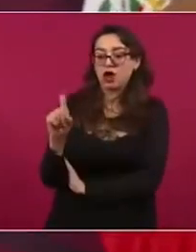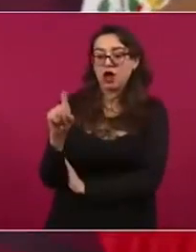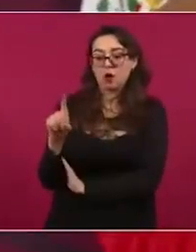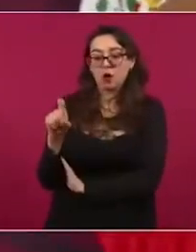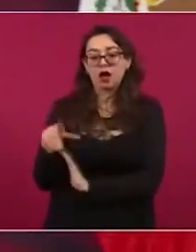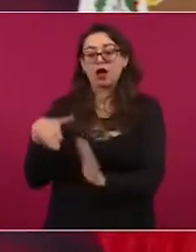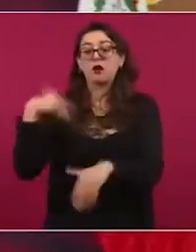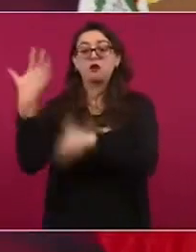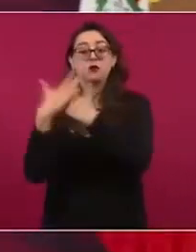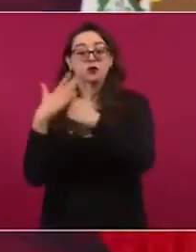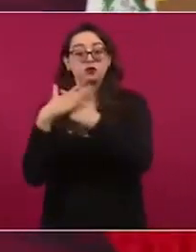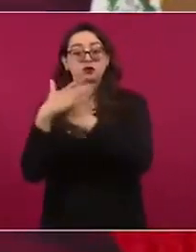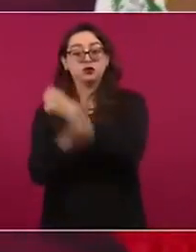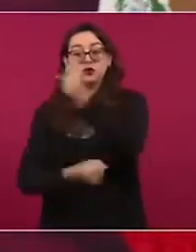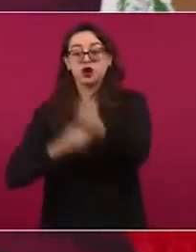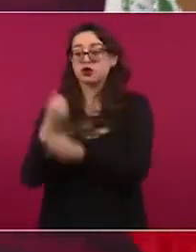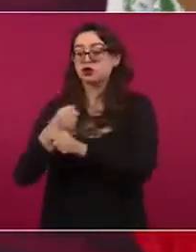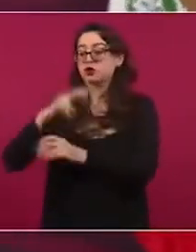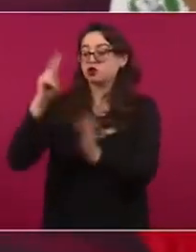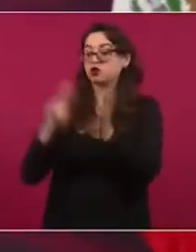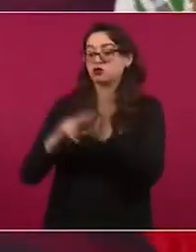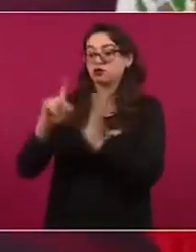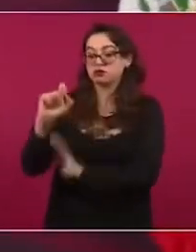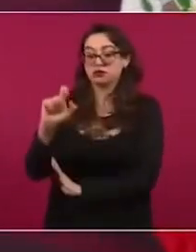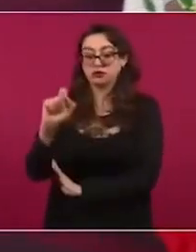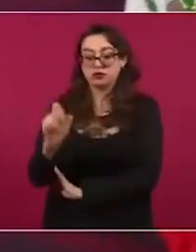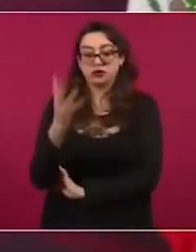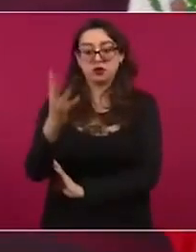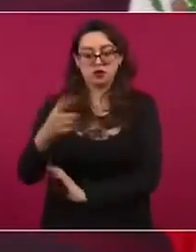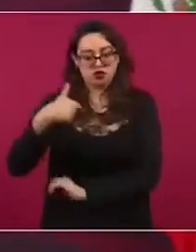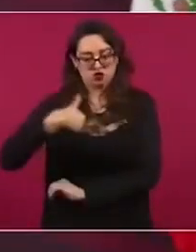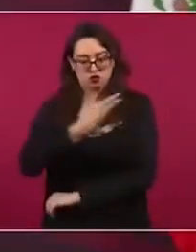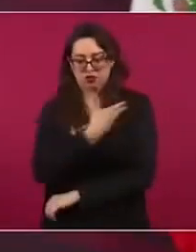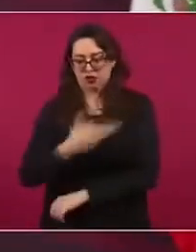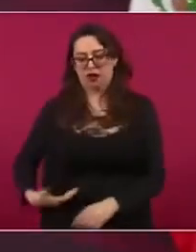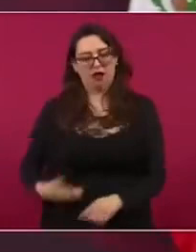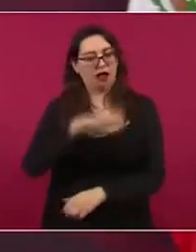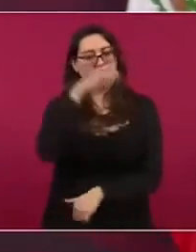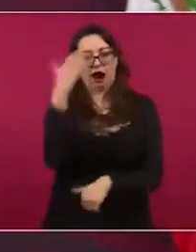antes de que termine mi encomienda